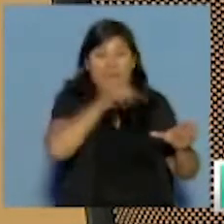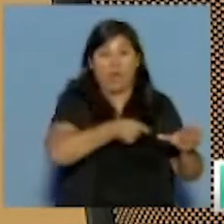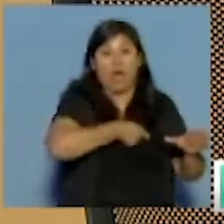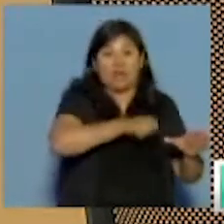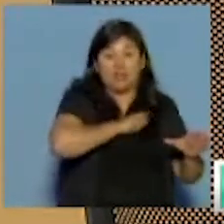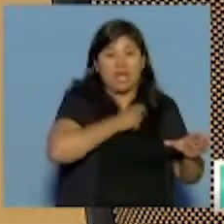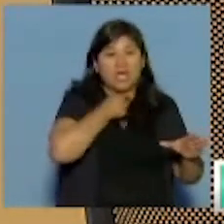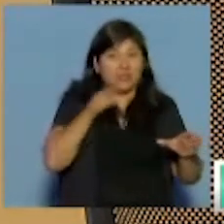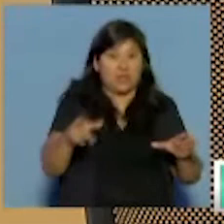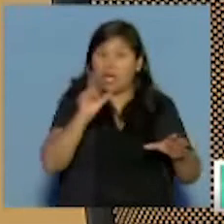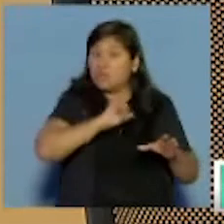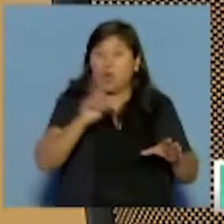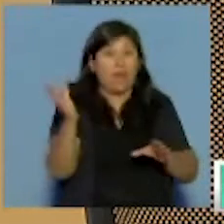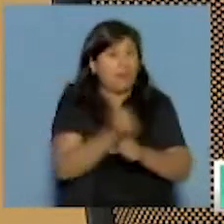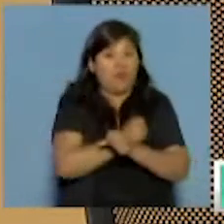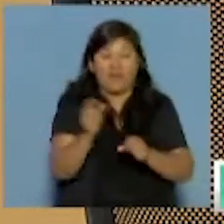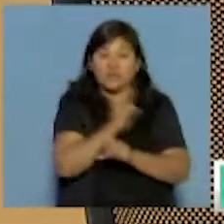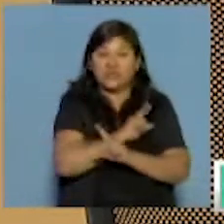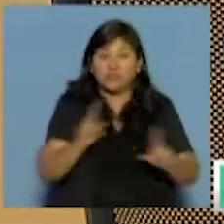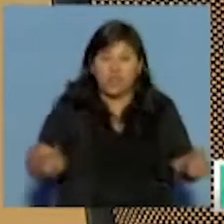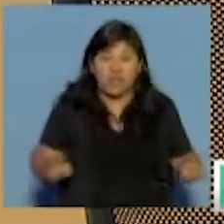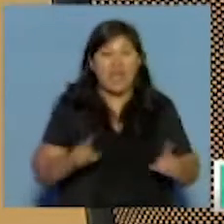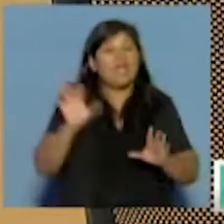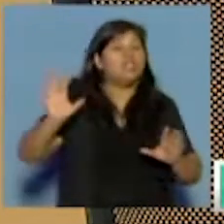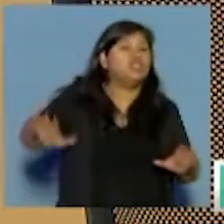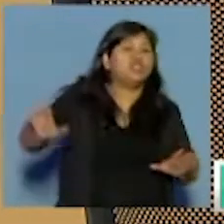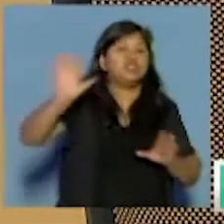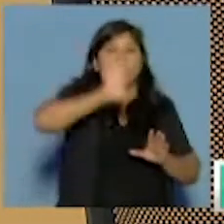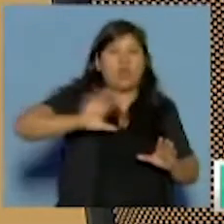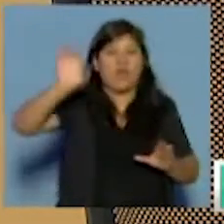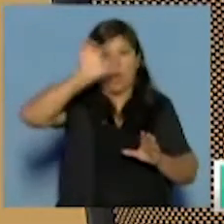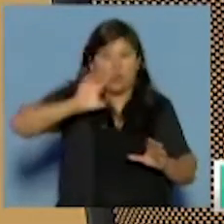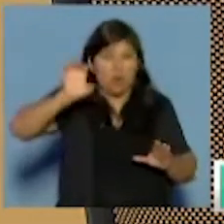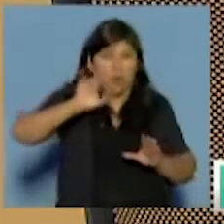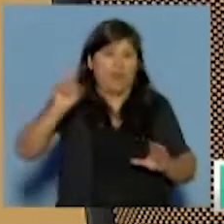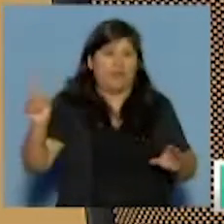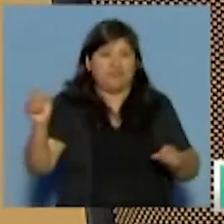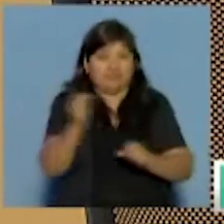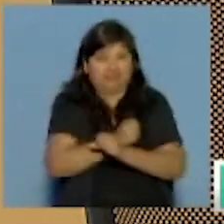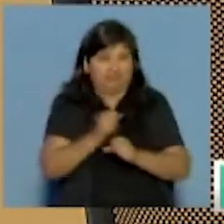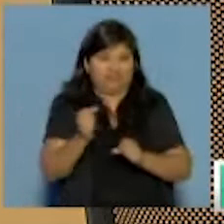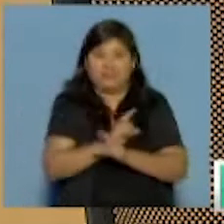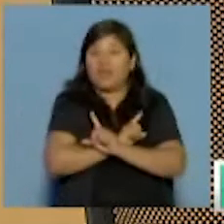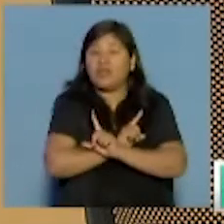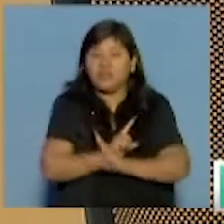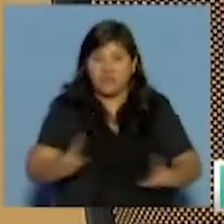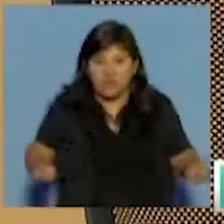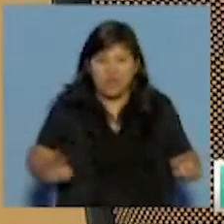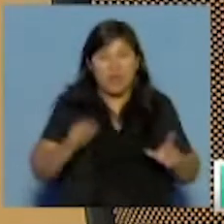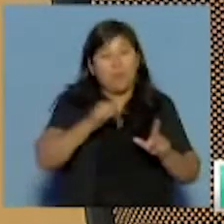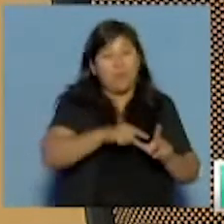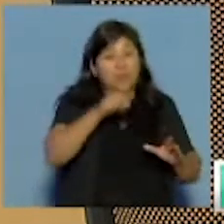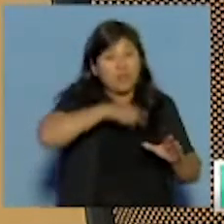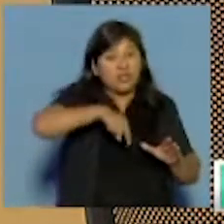digamos y en este momento bueno va a intervenir al pueblo catalán en un artículo que es el artículo 155